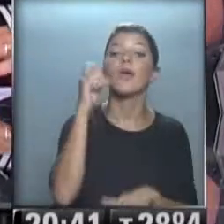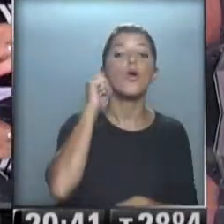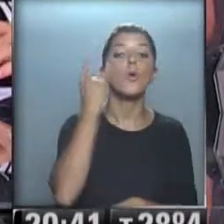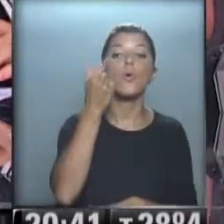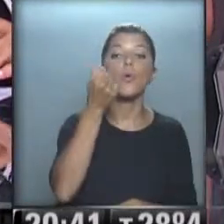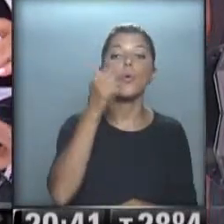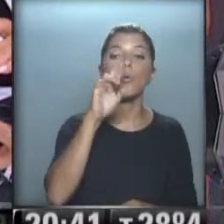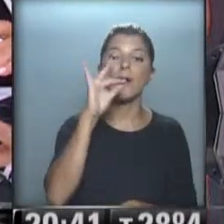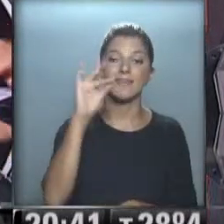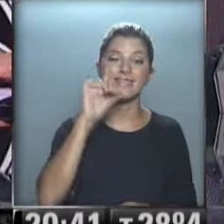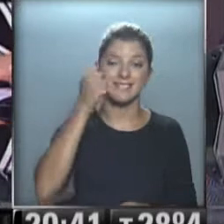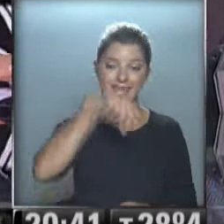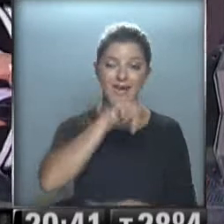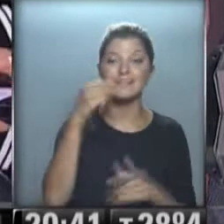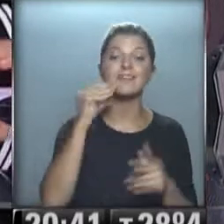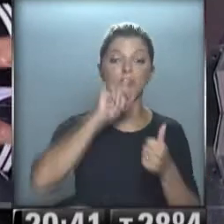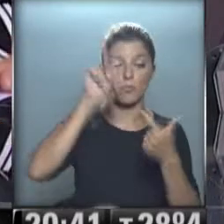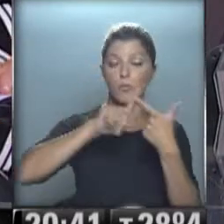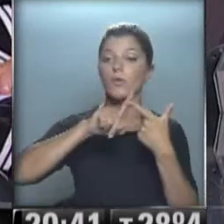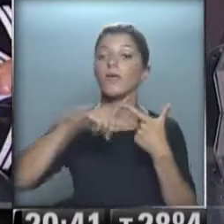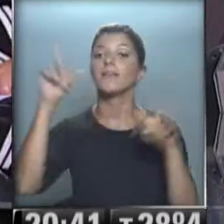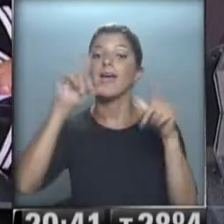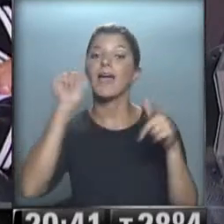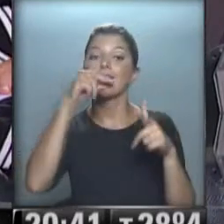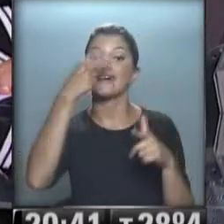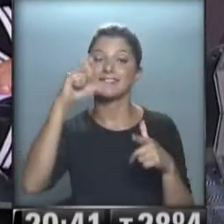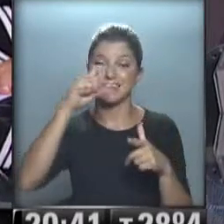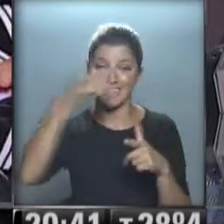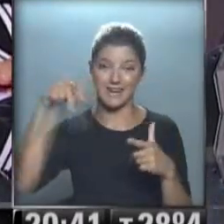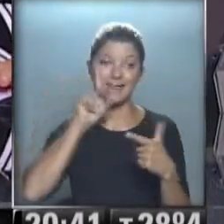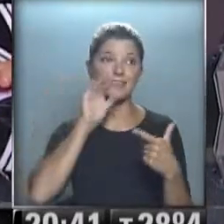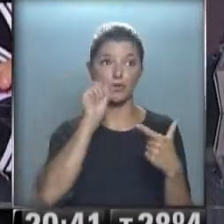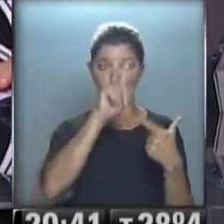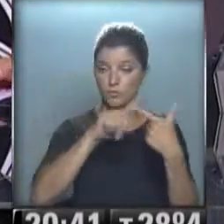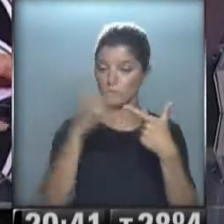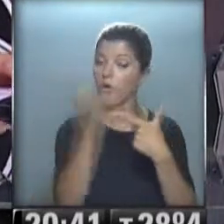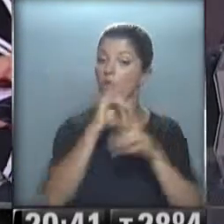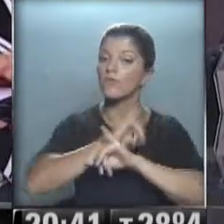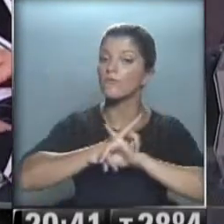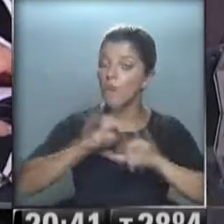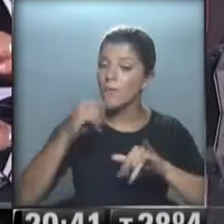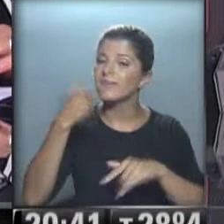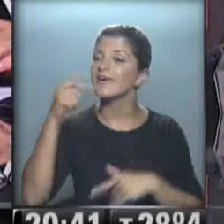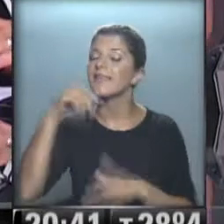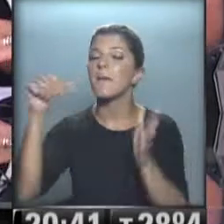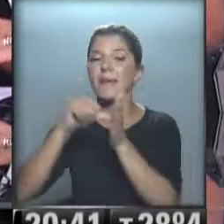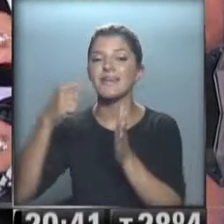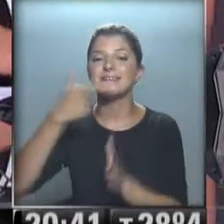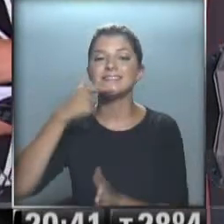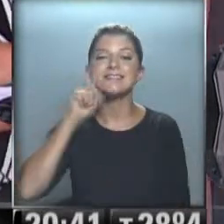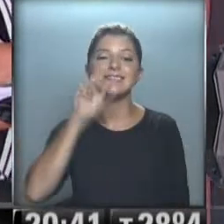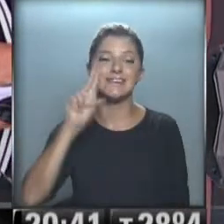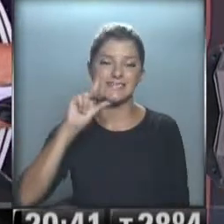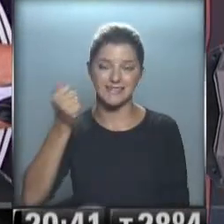la cadena norteamericana CNN, difundieron un informe en el que acusan a Siria de haber provocado